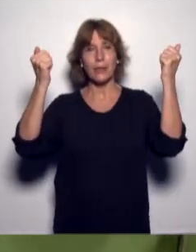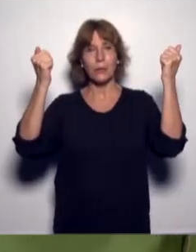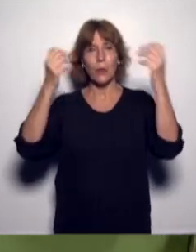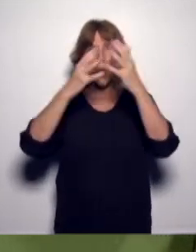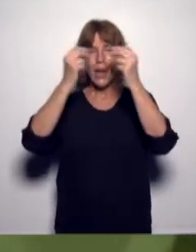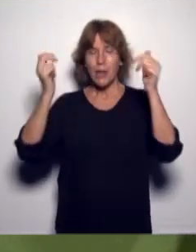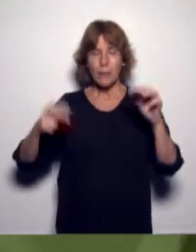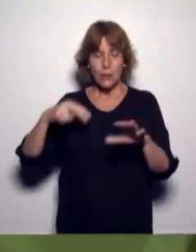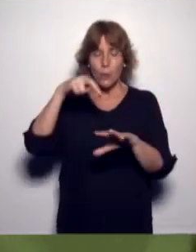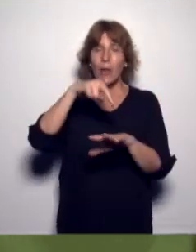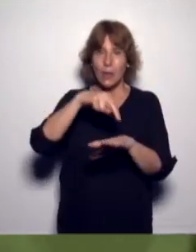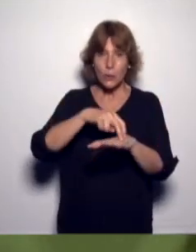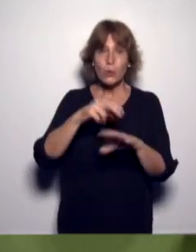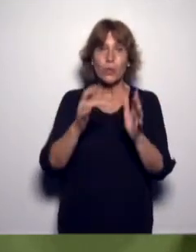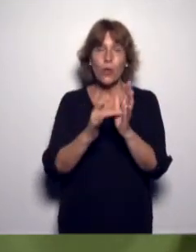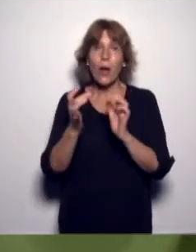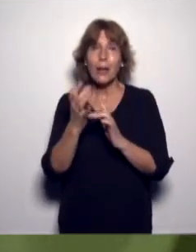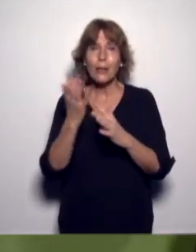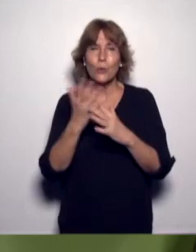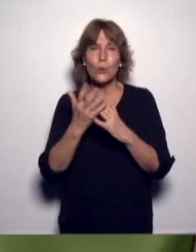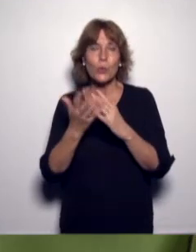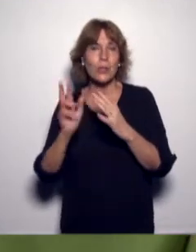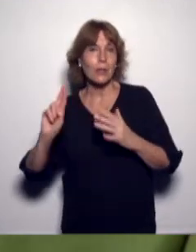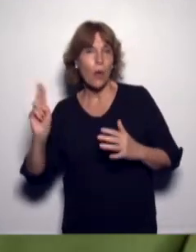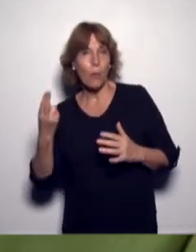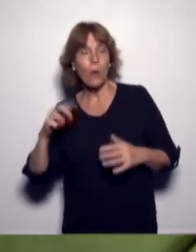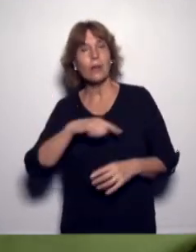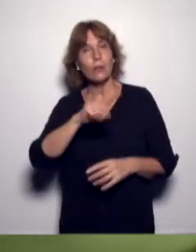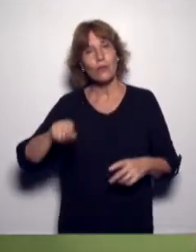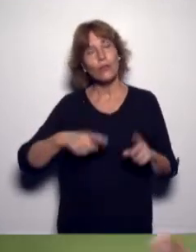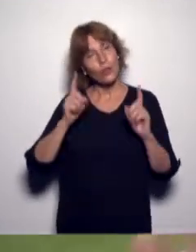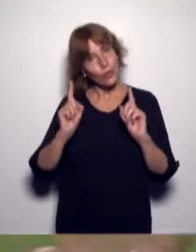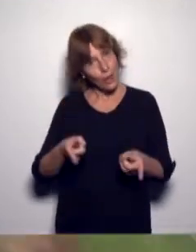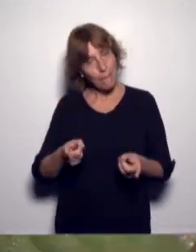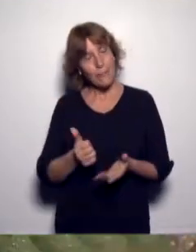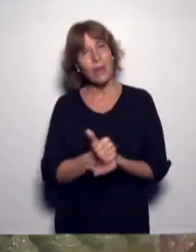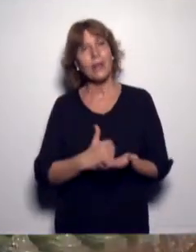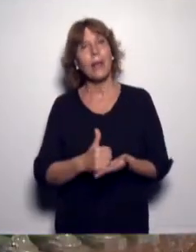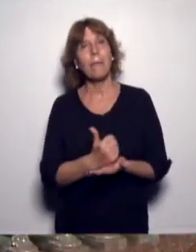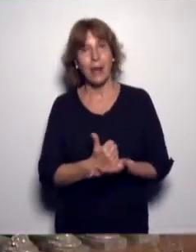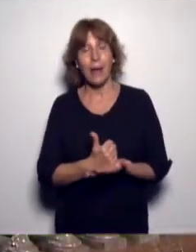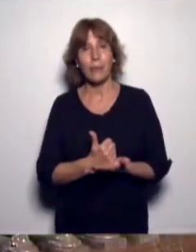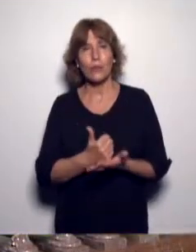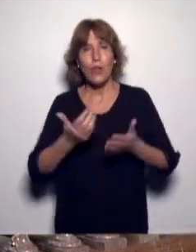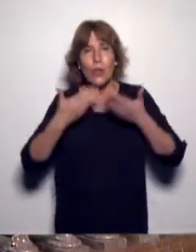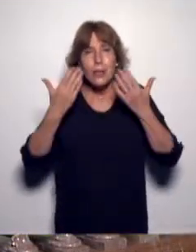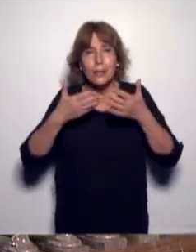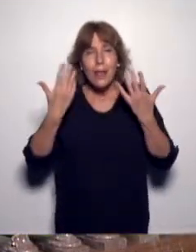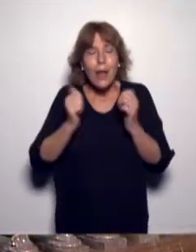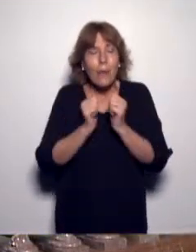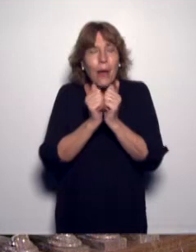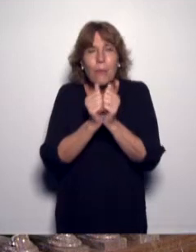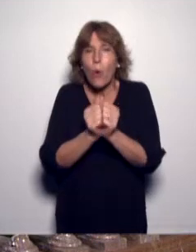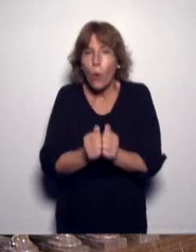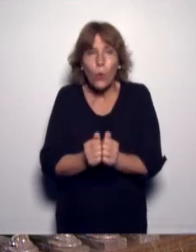a Jesús de entre los muertos, esperamos gozar eternamente de la Pascua. Por eso te alabamos con todos los